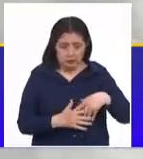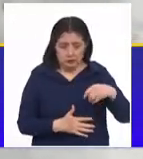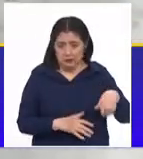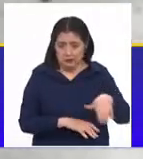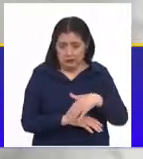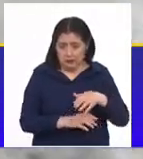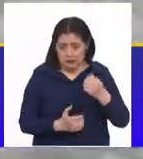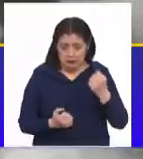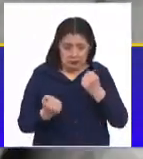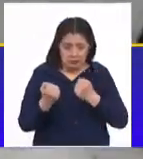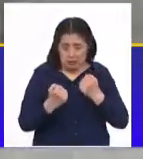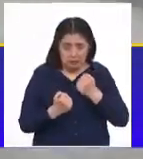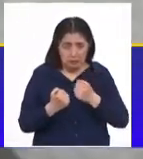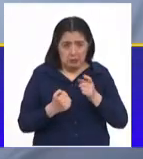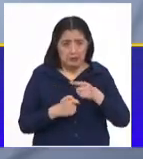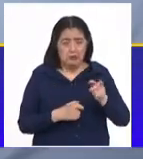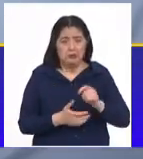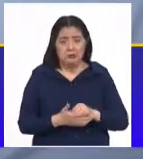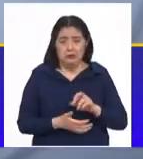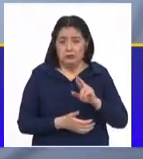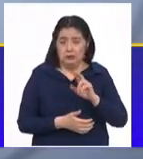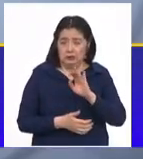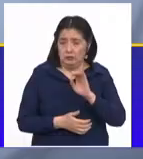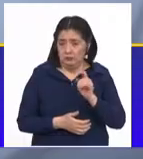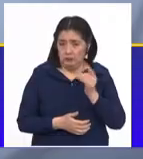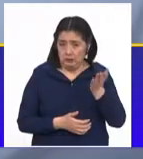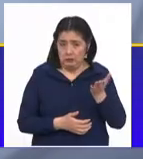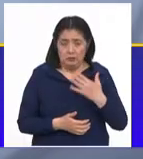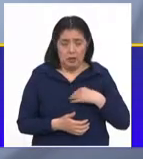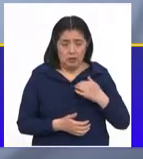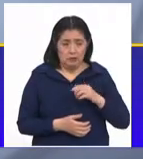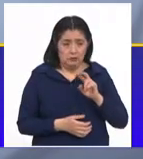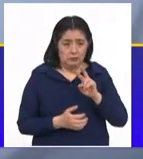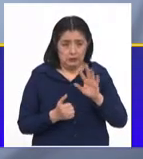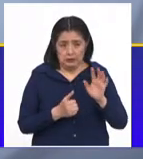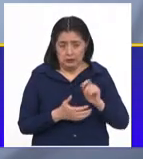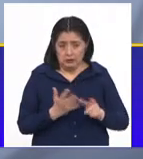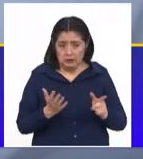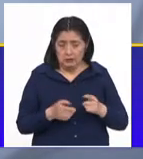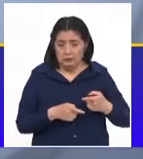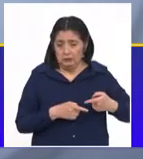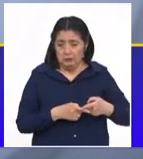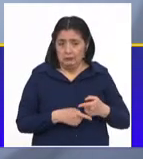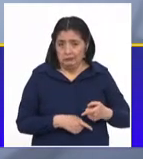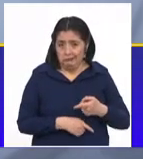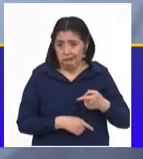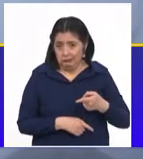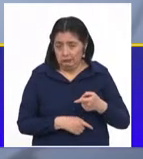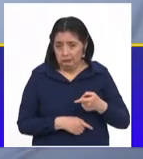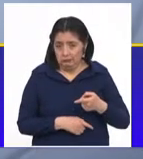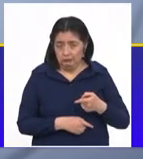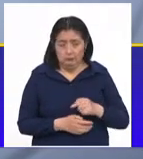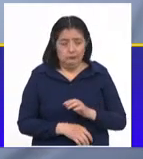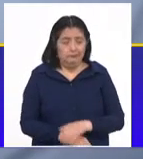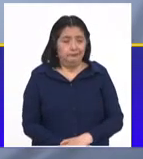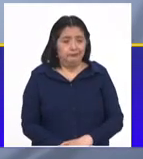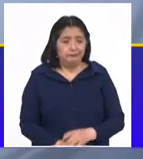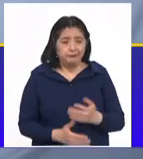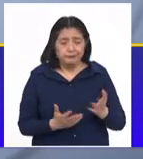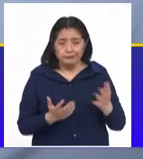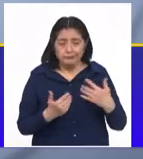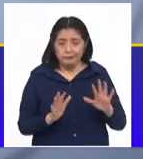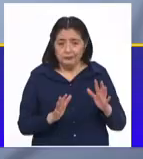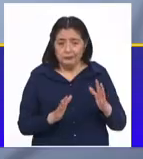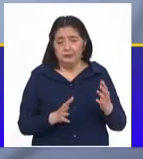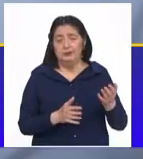a pelear y es ahí donde Roberto Modeja Mercado, de 26 años, habría sacado un cuchillo para atacar a John. Y ya en manos